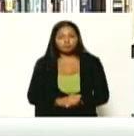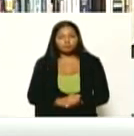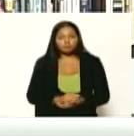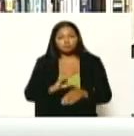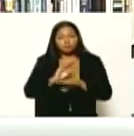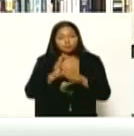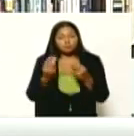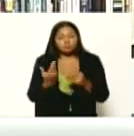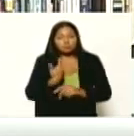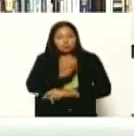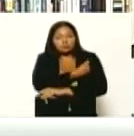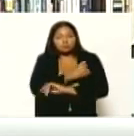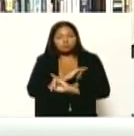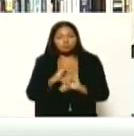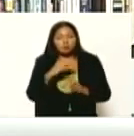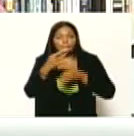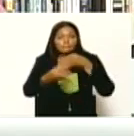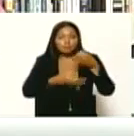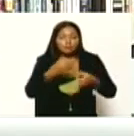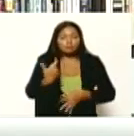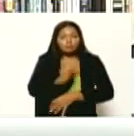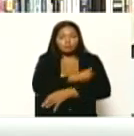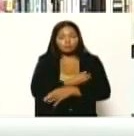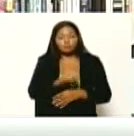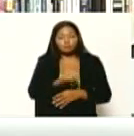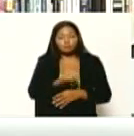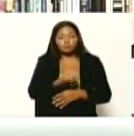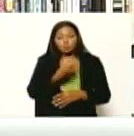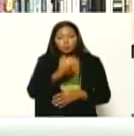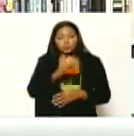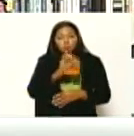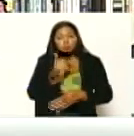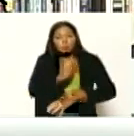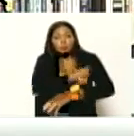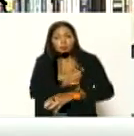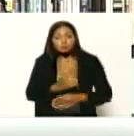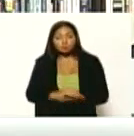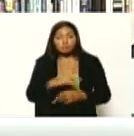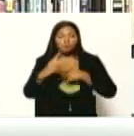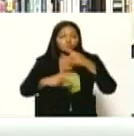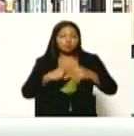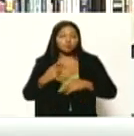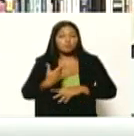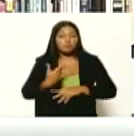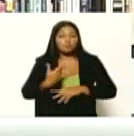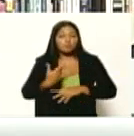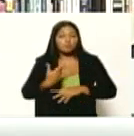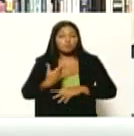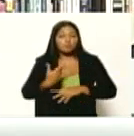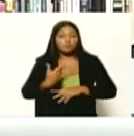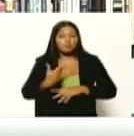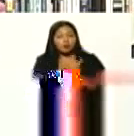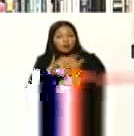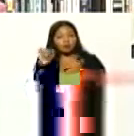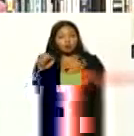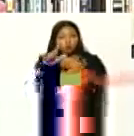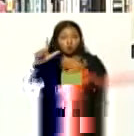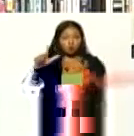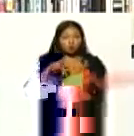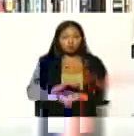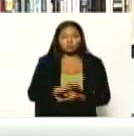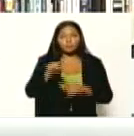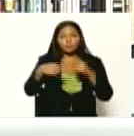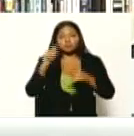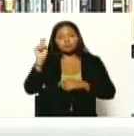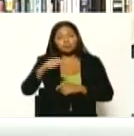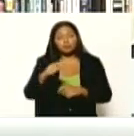la vacunación, ya voy a hablar de la vacunación y buenas noticias hay sobre el proceso de vacunación en y en el